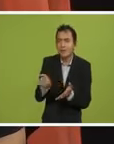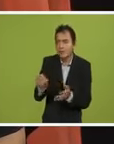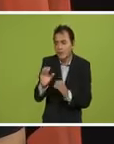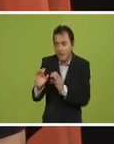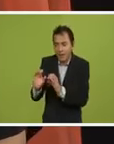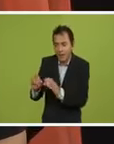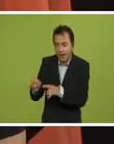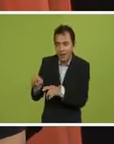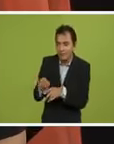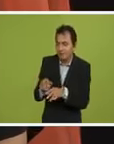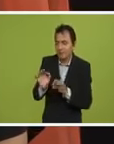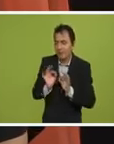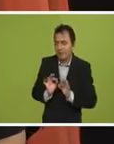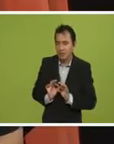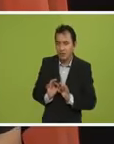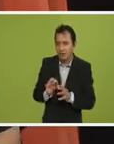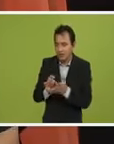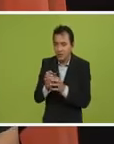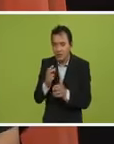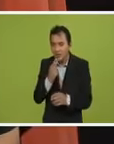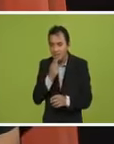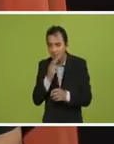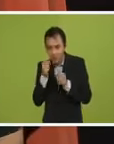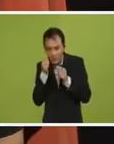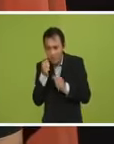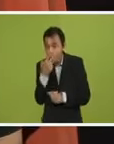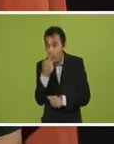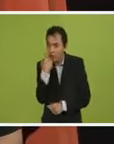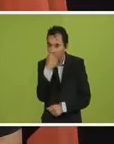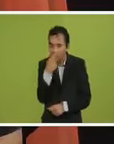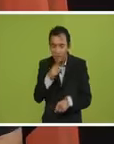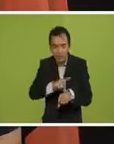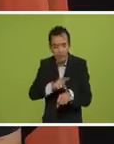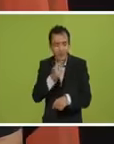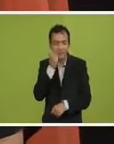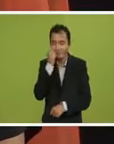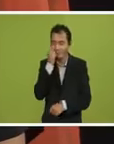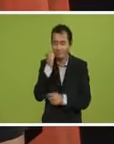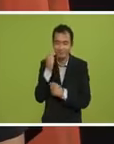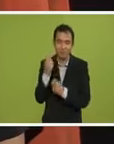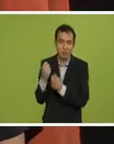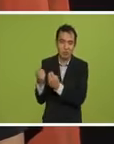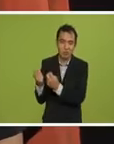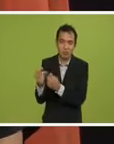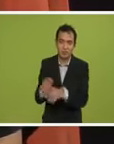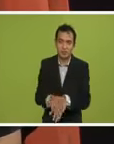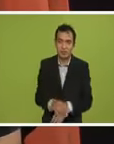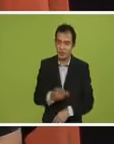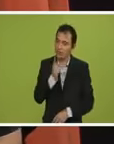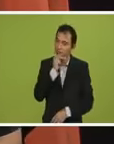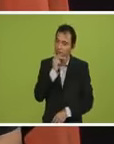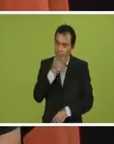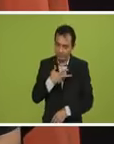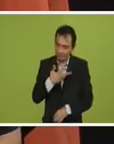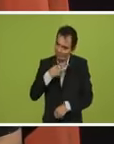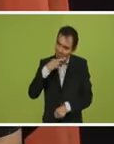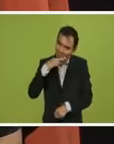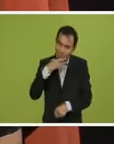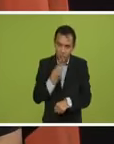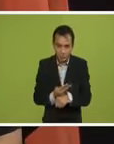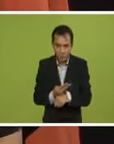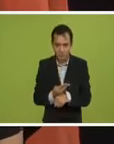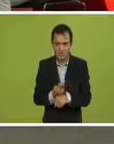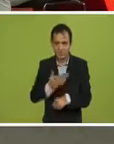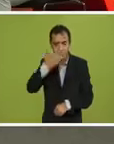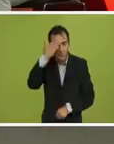muy tranquilo, no da lata, está conectado 8 horas al día, no importa, ¿no? Y los papás tenemos una responsabilidad de saber